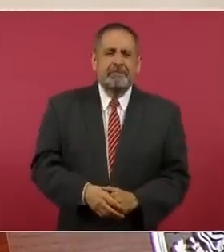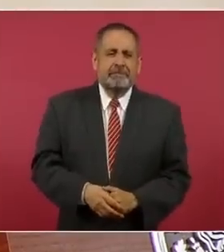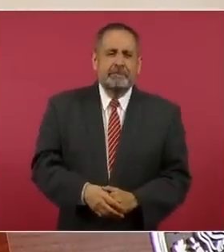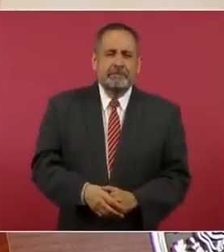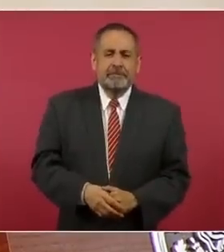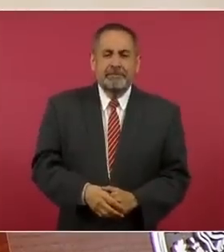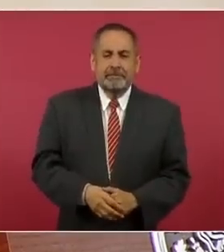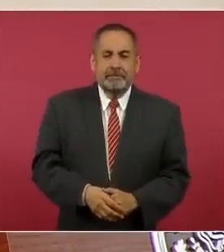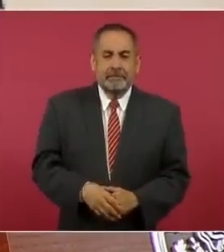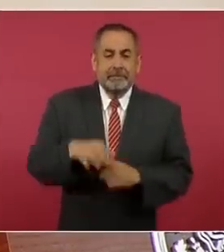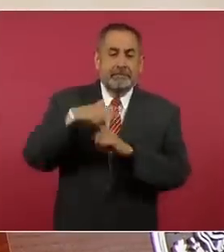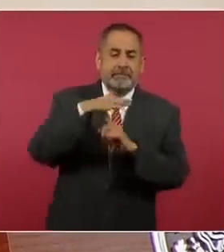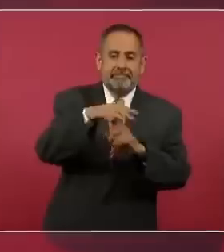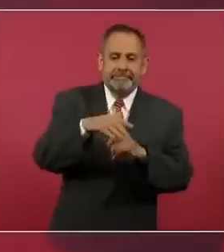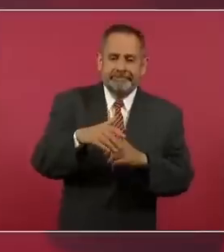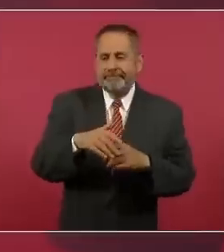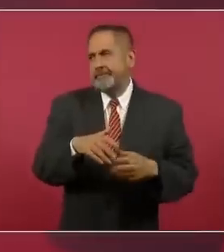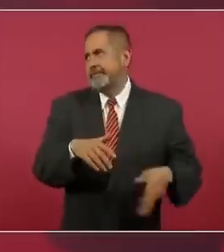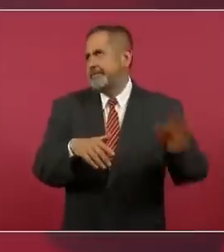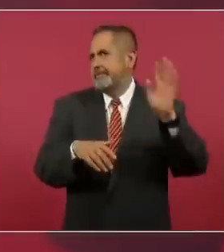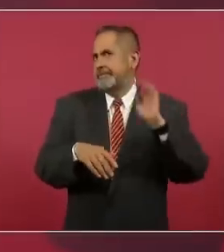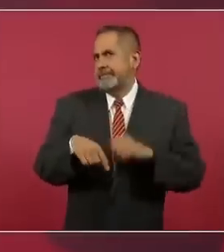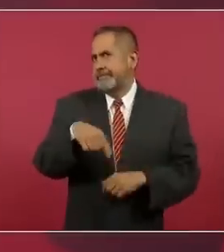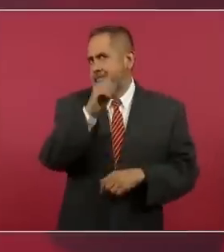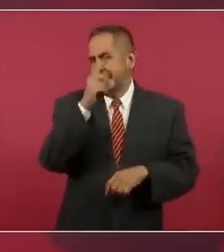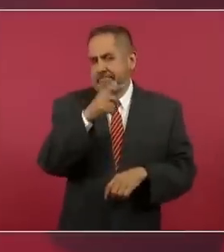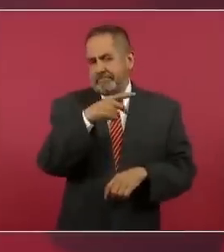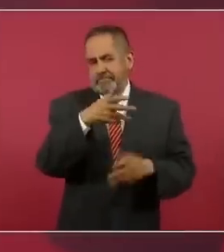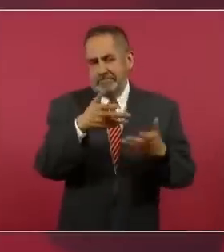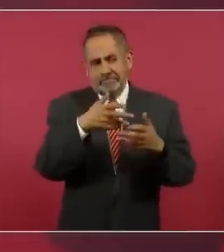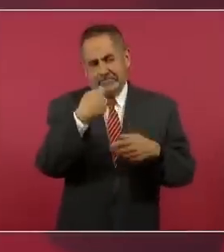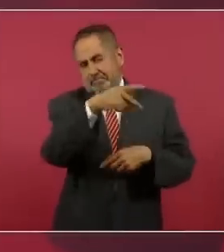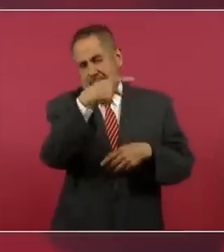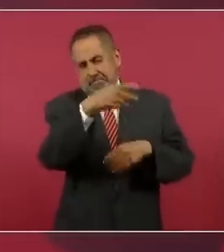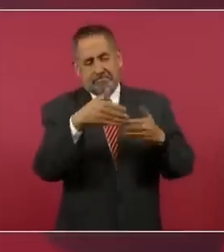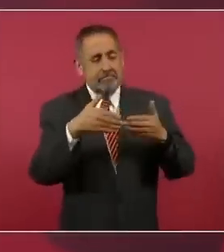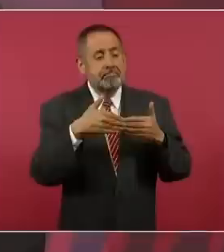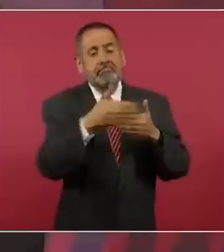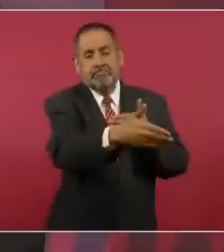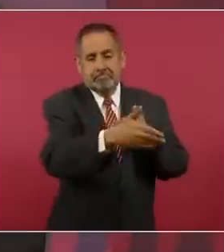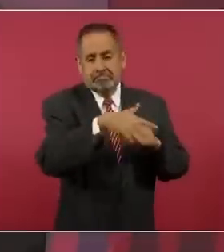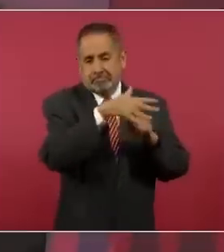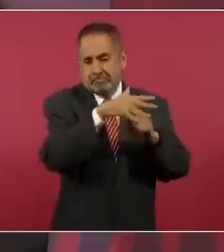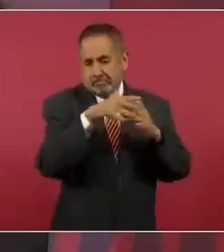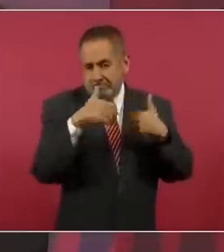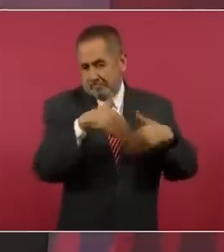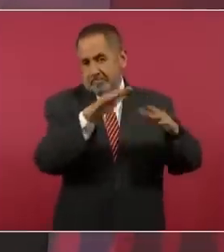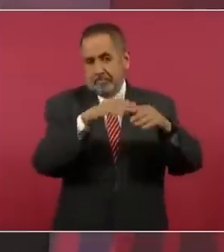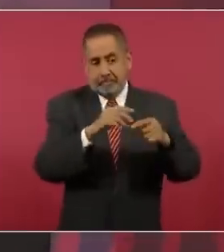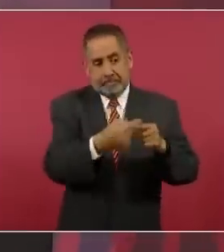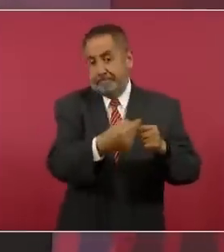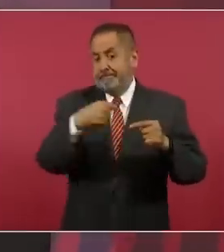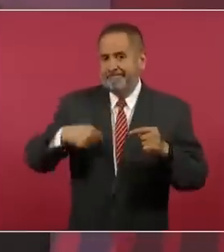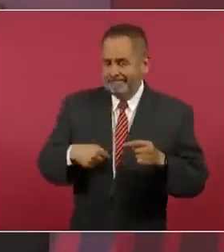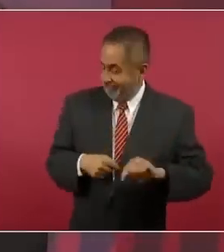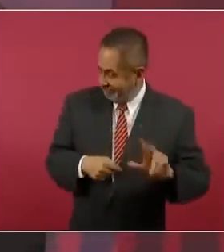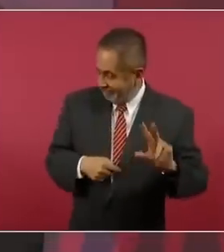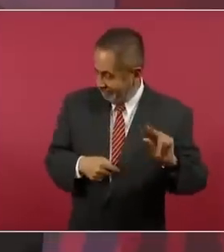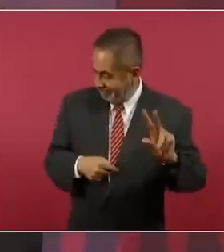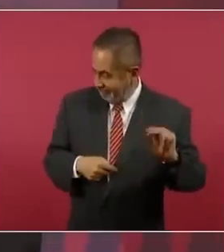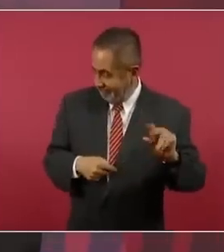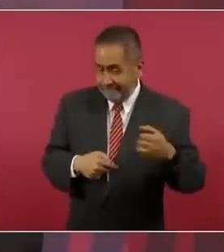Ah, helicóptero. Pues sí, allá en su territorio pues lo pueden hacer. Nada más que de este lado de la frontera,